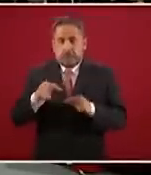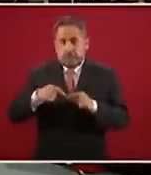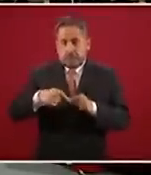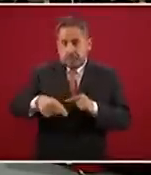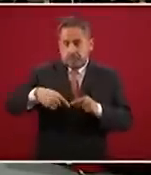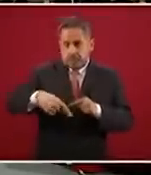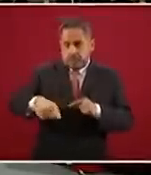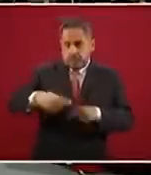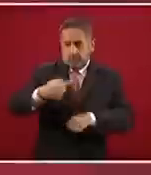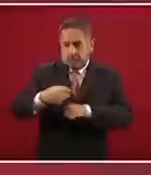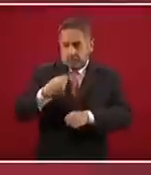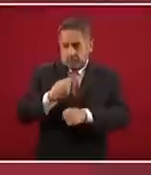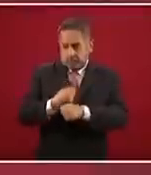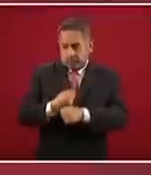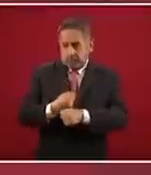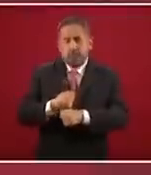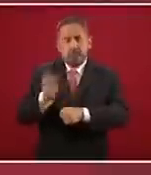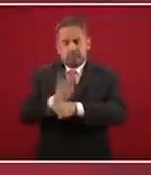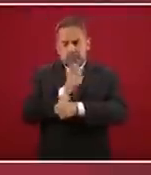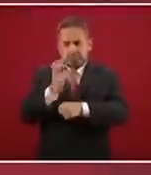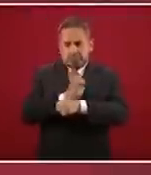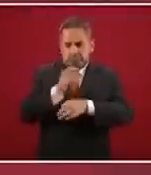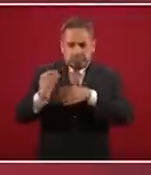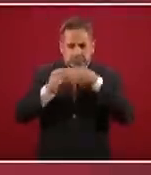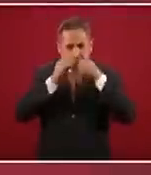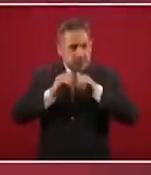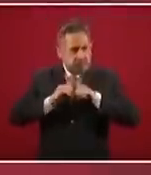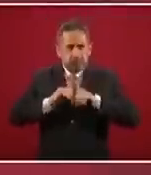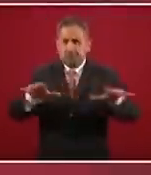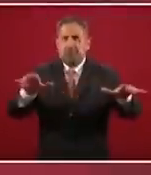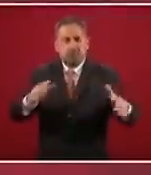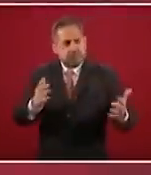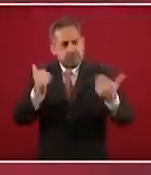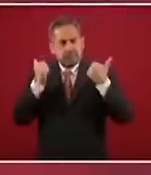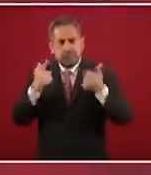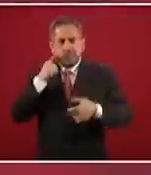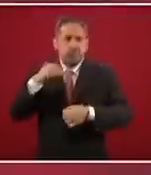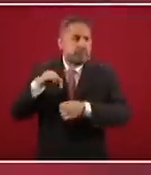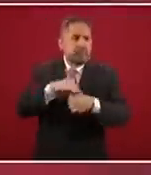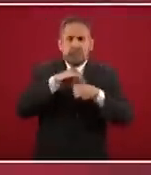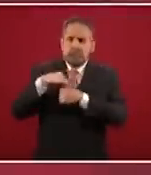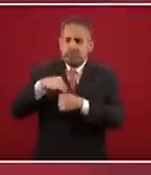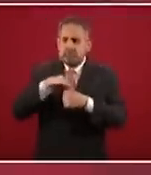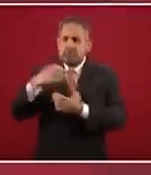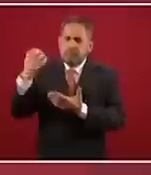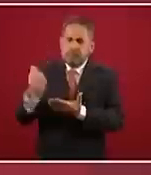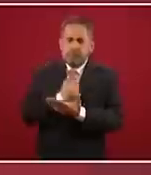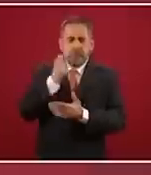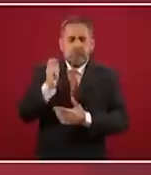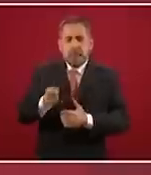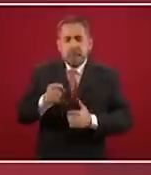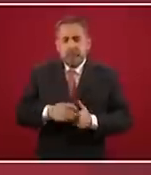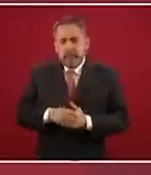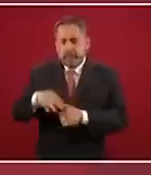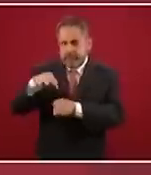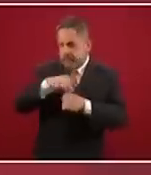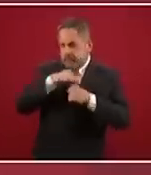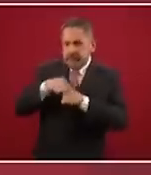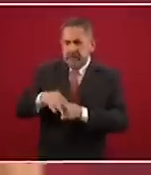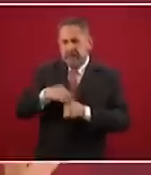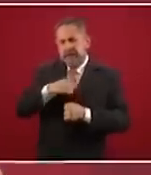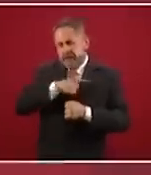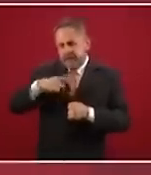de este año se realice la convocatoria y se realice la elección. Es una elección que